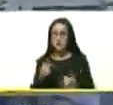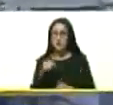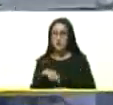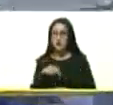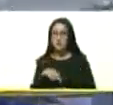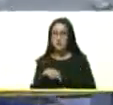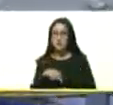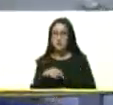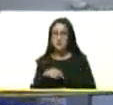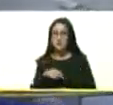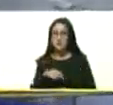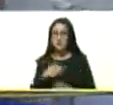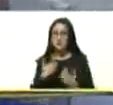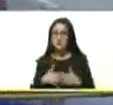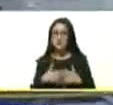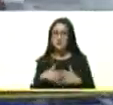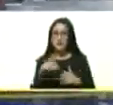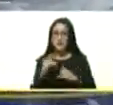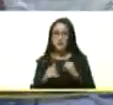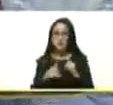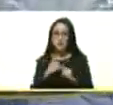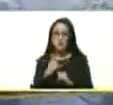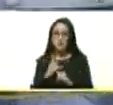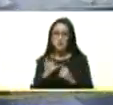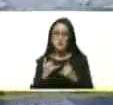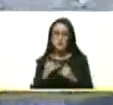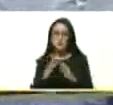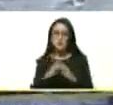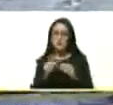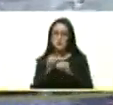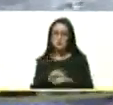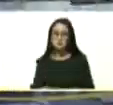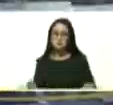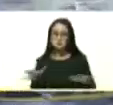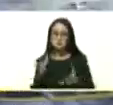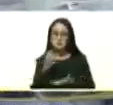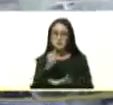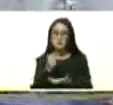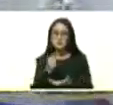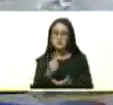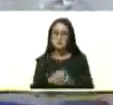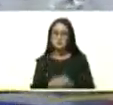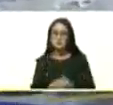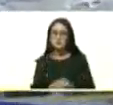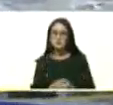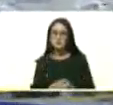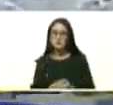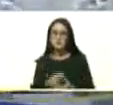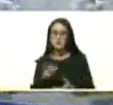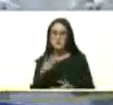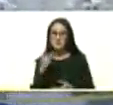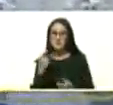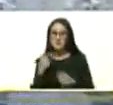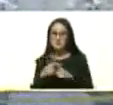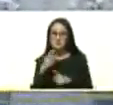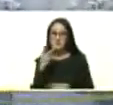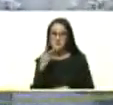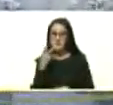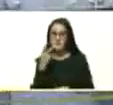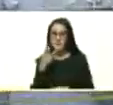en esta planta, en este complejo industrial, va todos para los CLAS. Y eso se suma entonces a la política